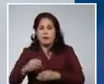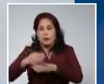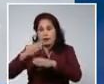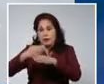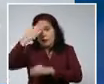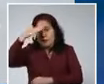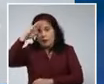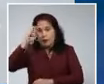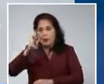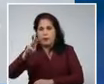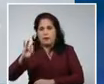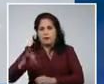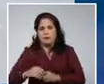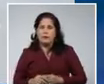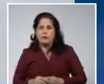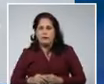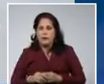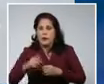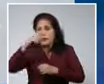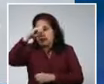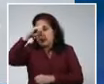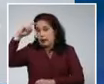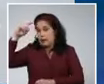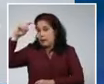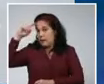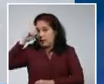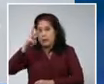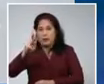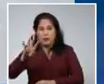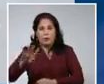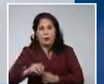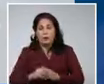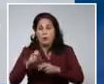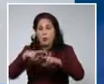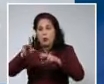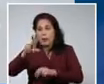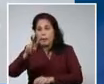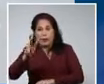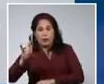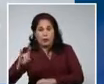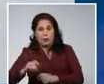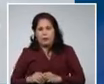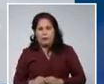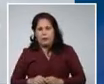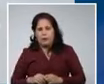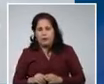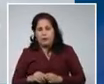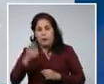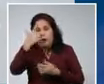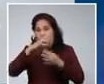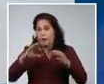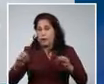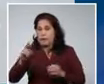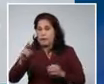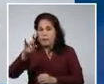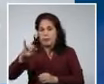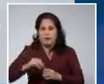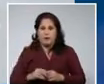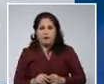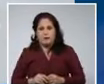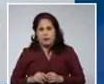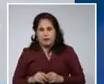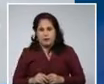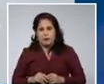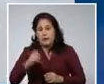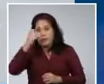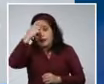37, Santi Espíritu 34, Holguín 29, Artemisa 26, Ciego